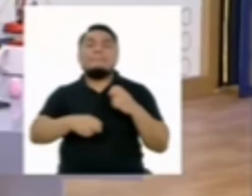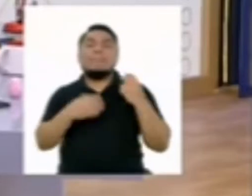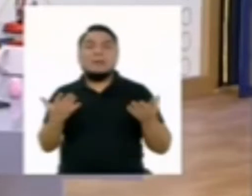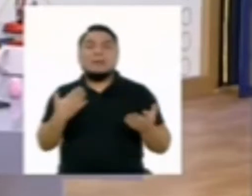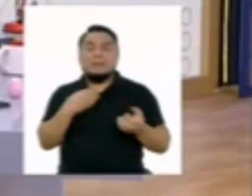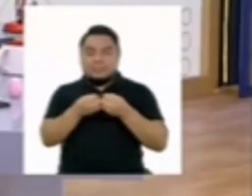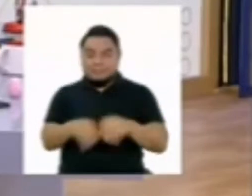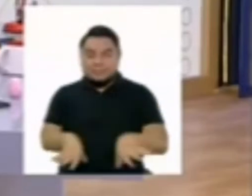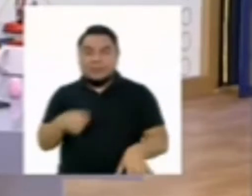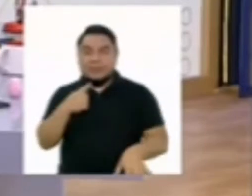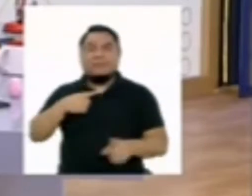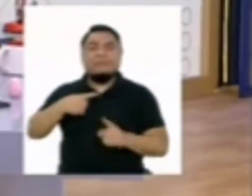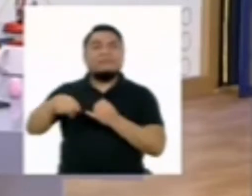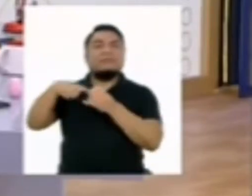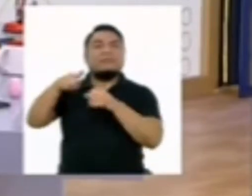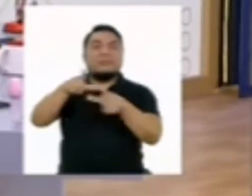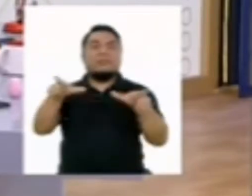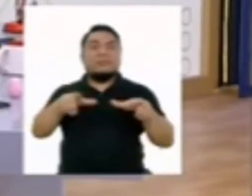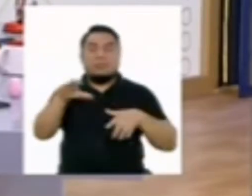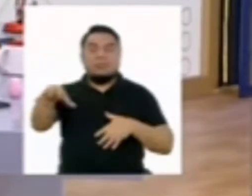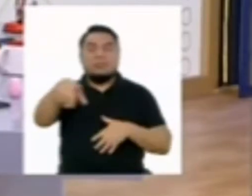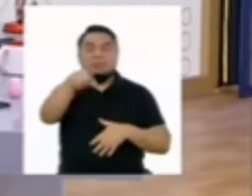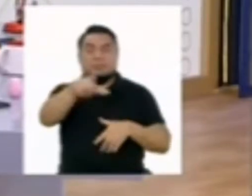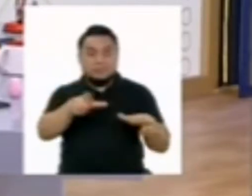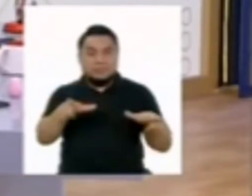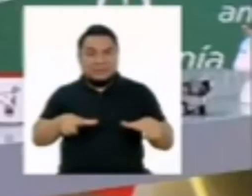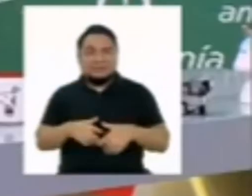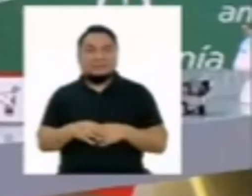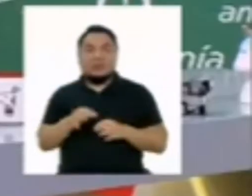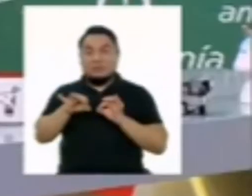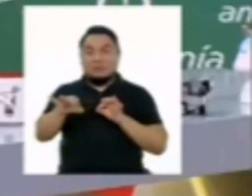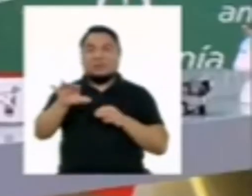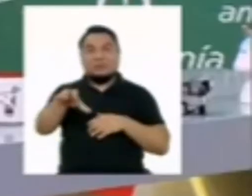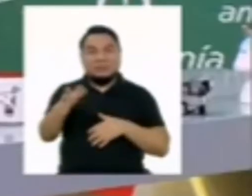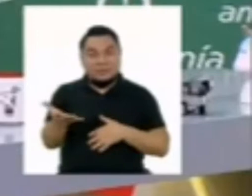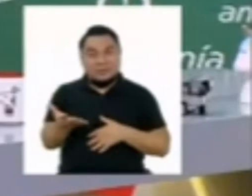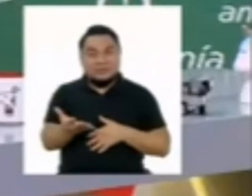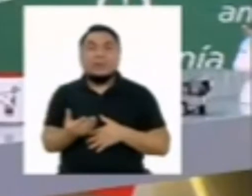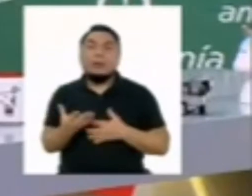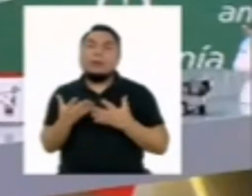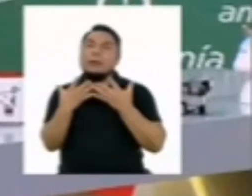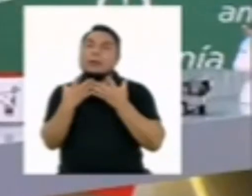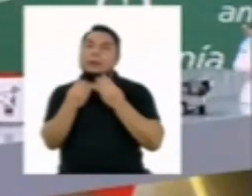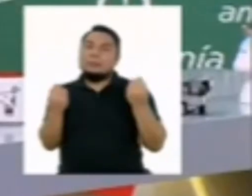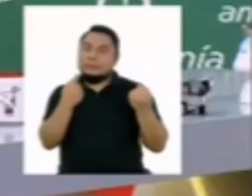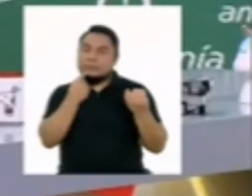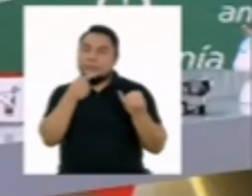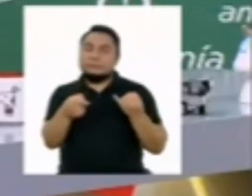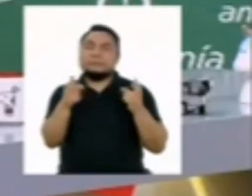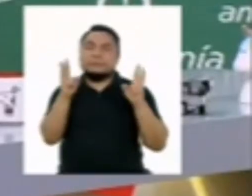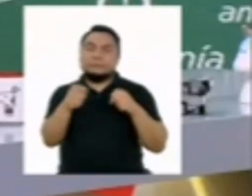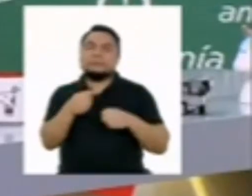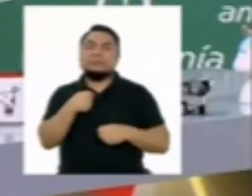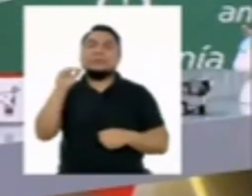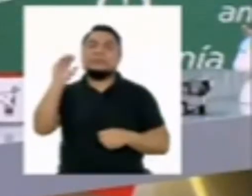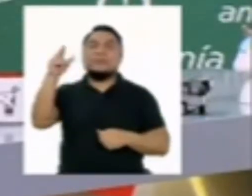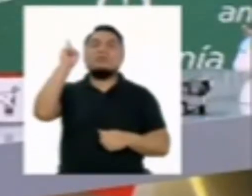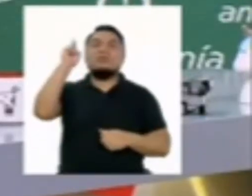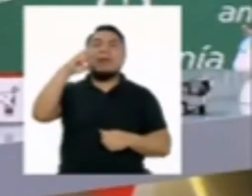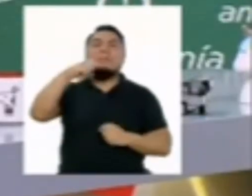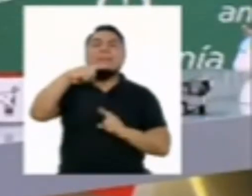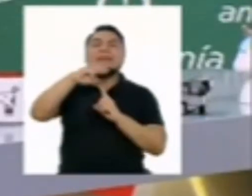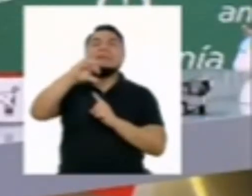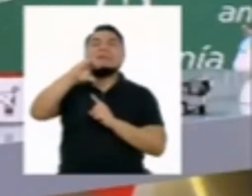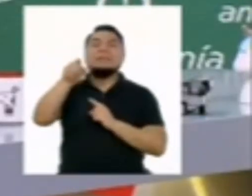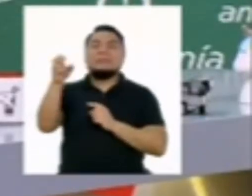de pérdida de biodiversidad de tu localidad o región. Hay tanto por decir al respecto, llamaré a la profesora